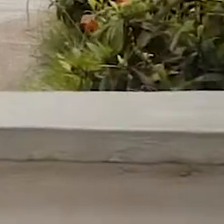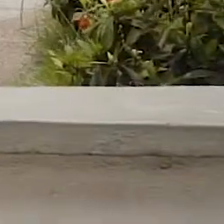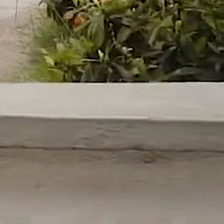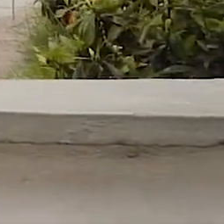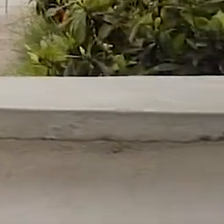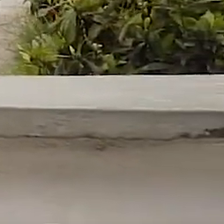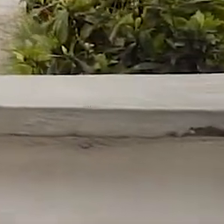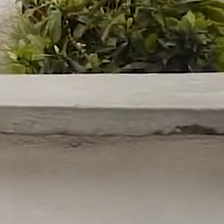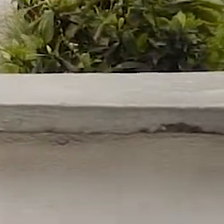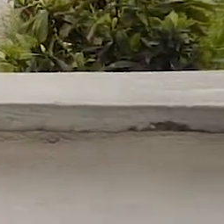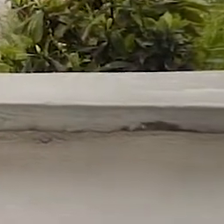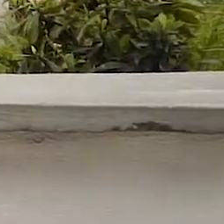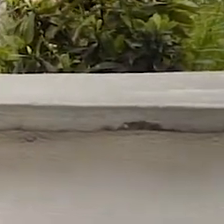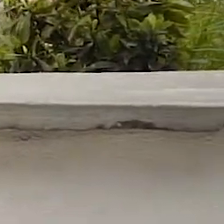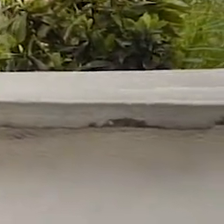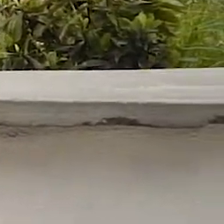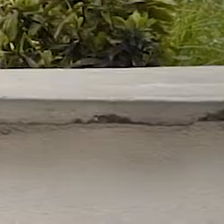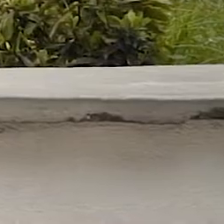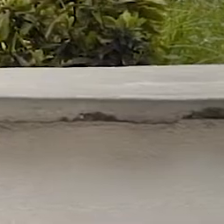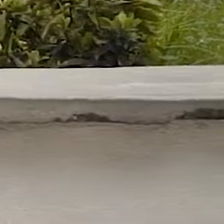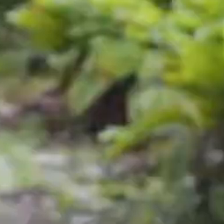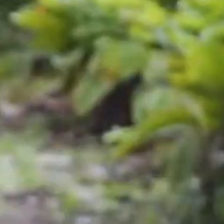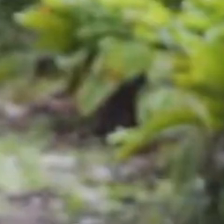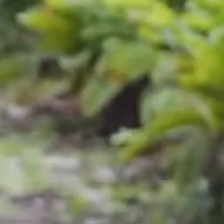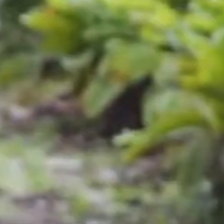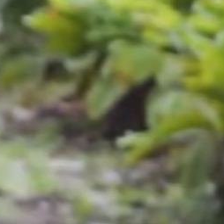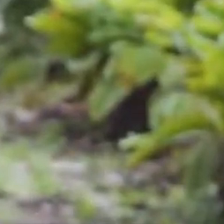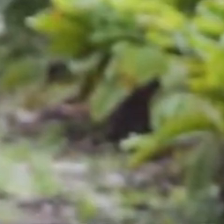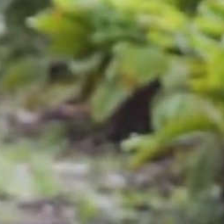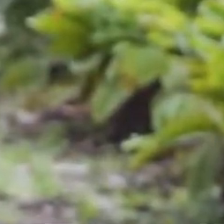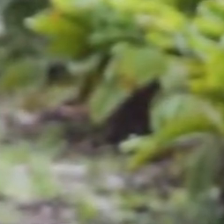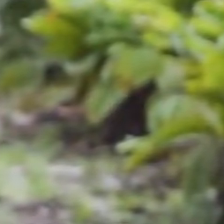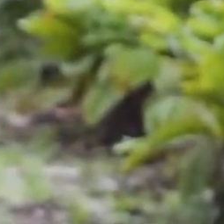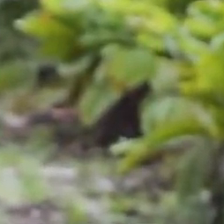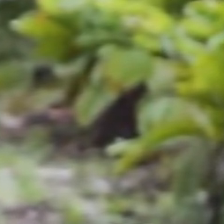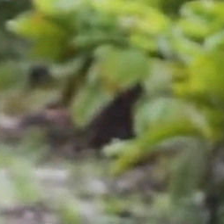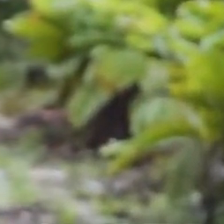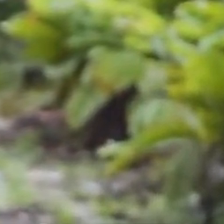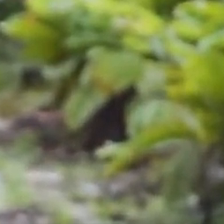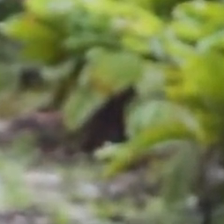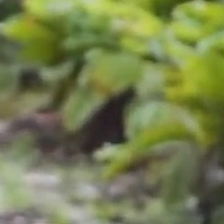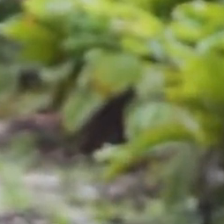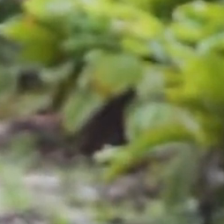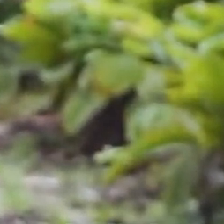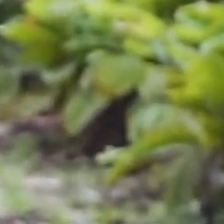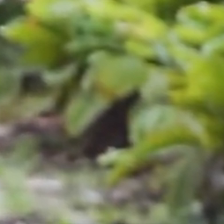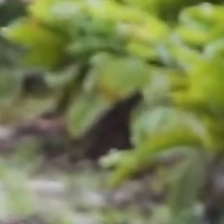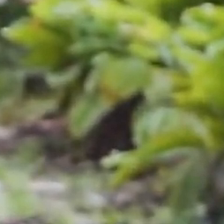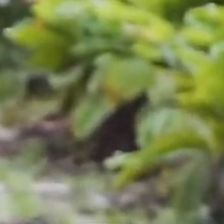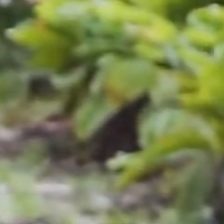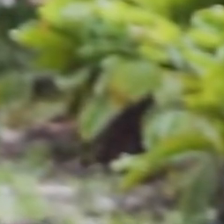La Agencia de Empleo de Confamiliar Risaralda es todo lo que buscas.